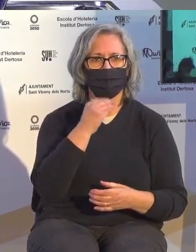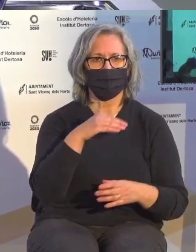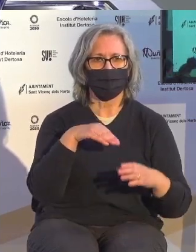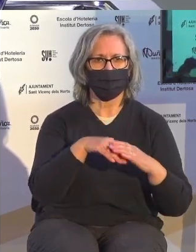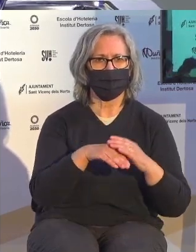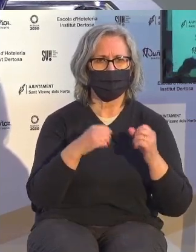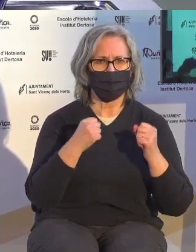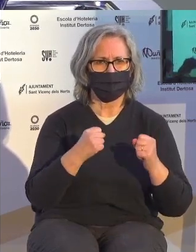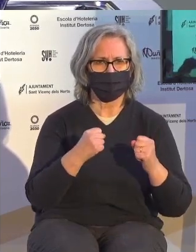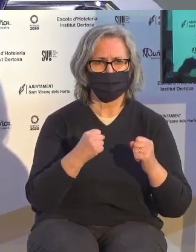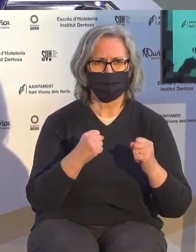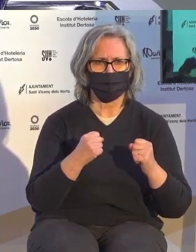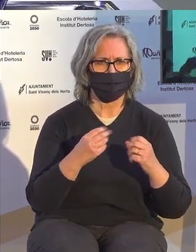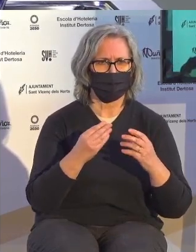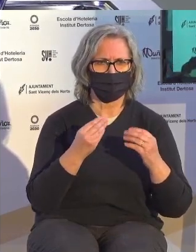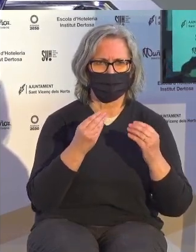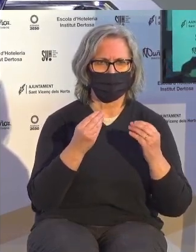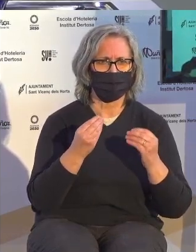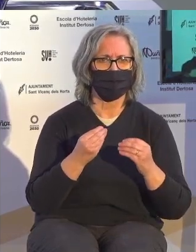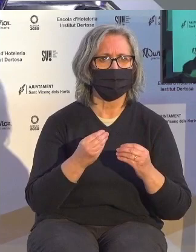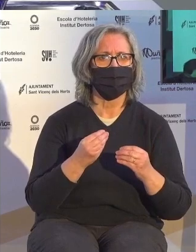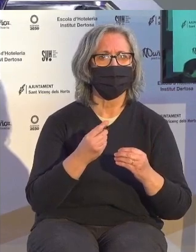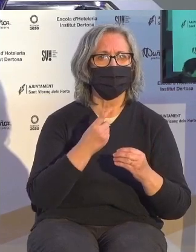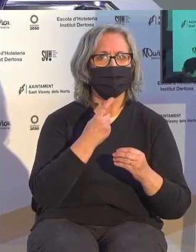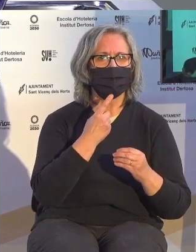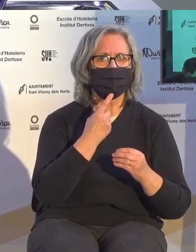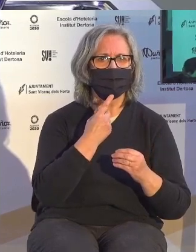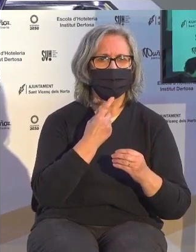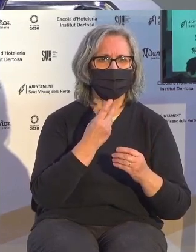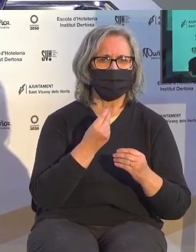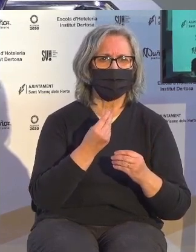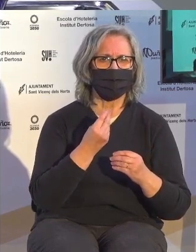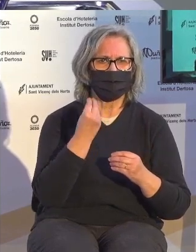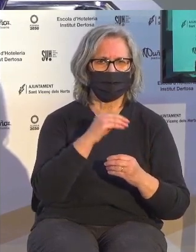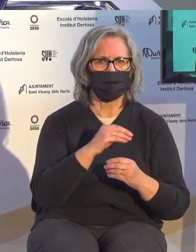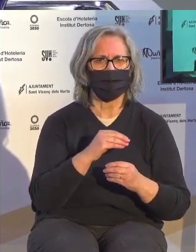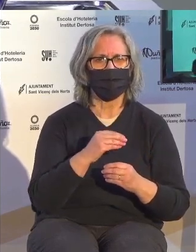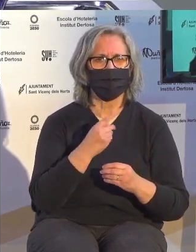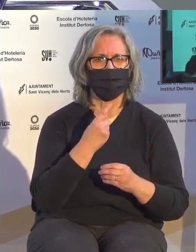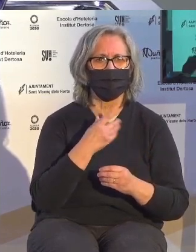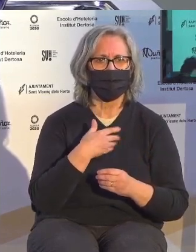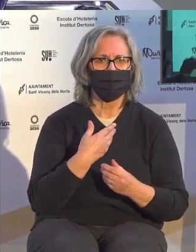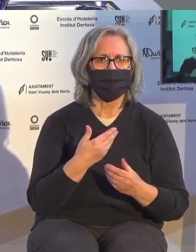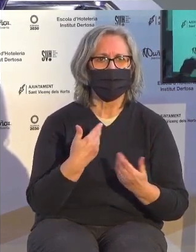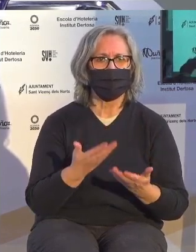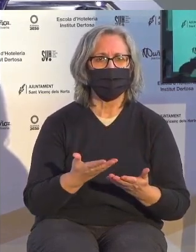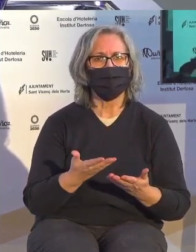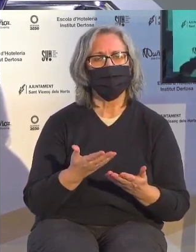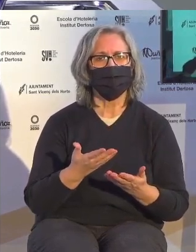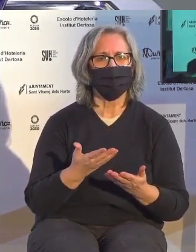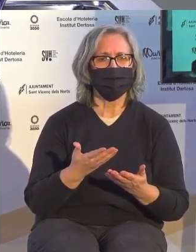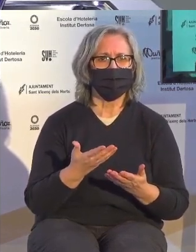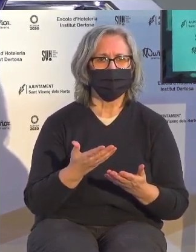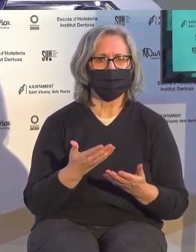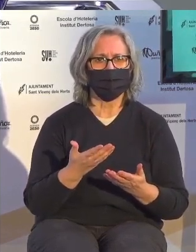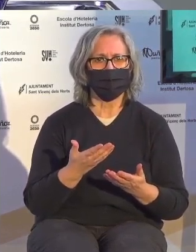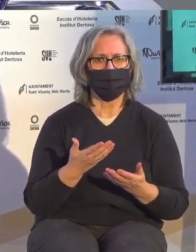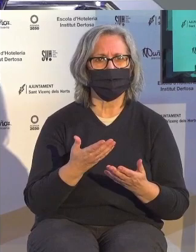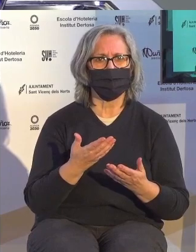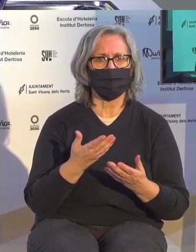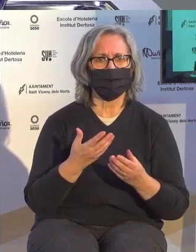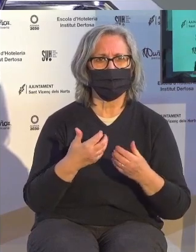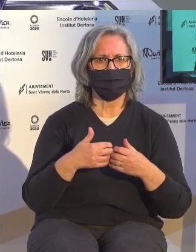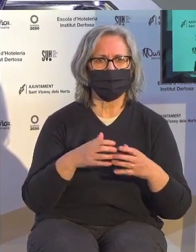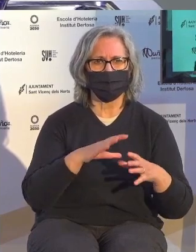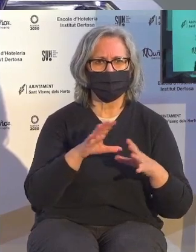congelando el relato que ya está soft con de está frío entonces tenemos que un congelador por ejemplo este es un blas stiller tenemos de